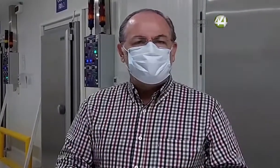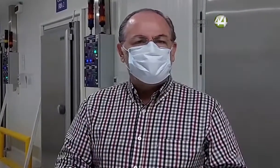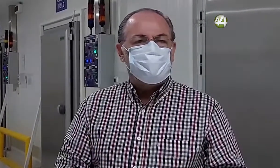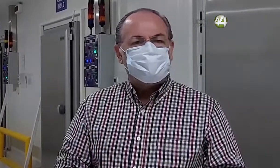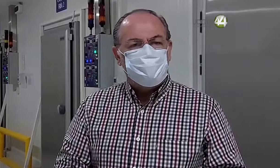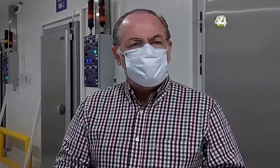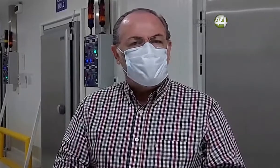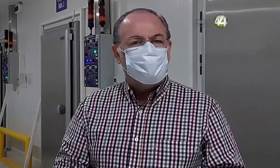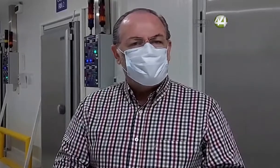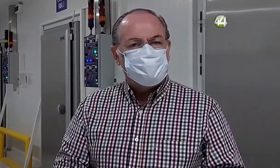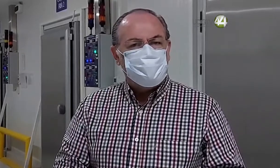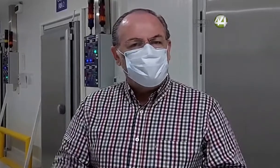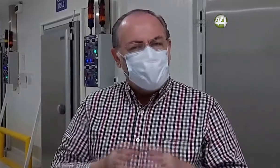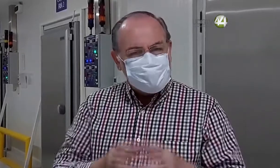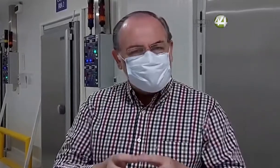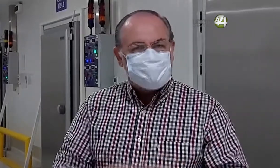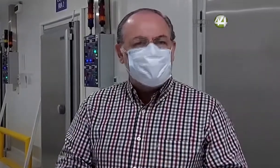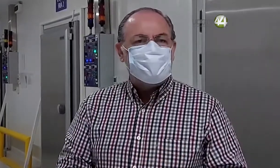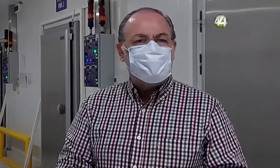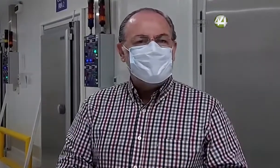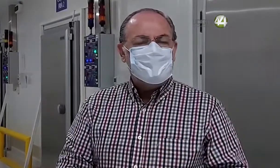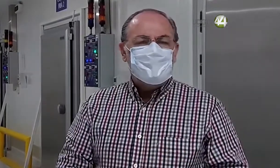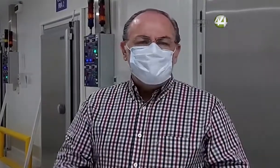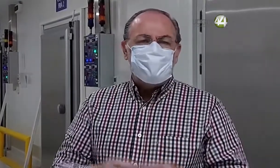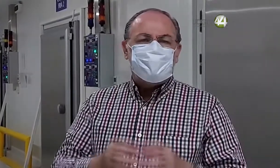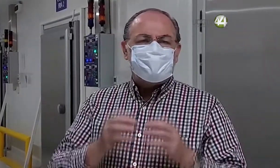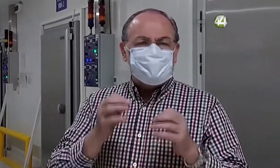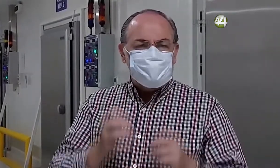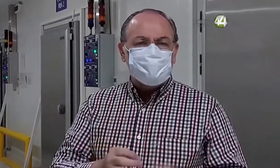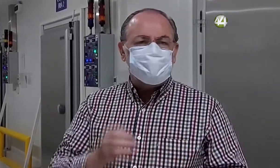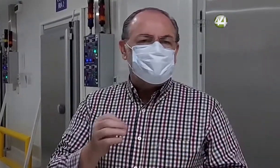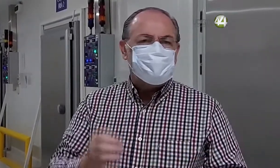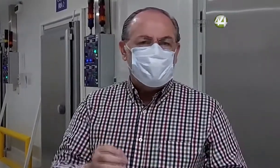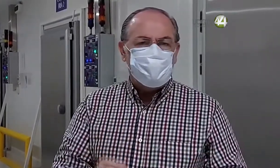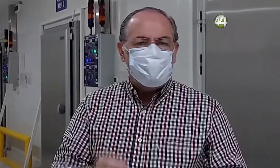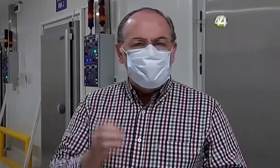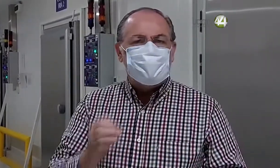186.670 dosis corresponden al laboratorio AstraZeneca, mientras que